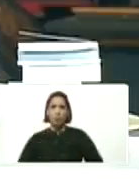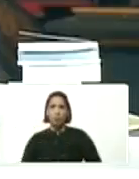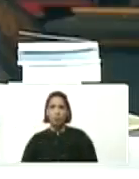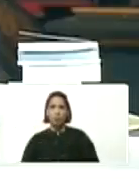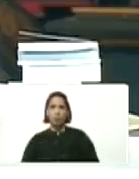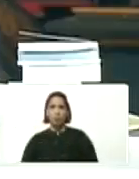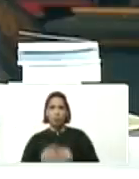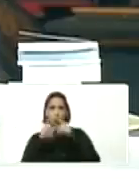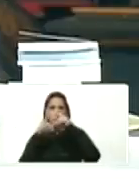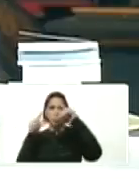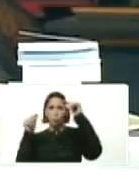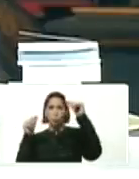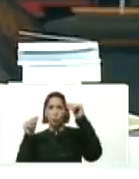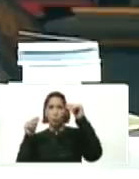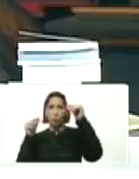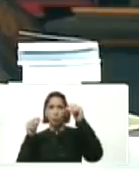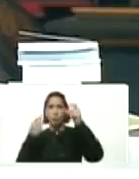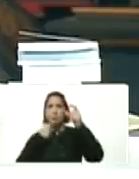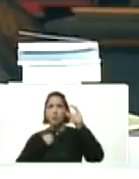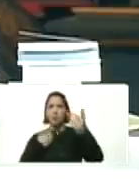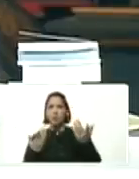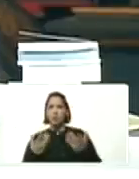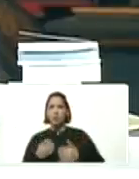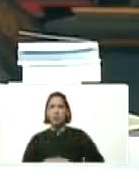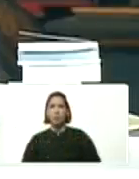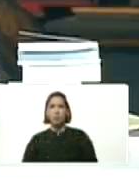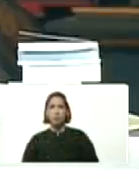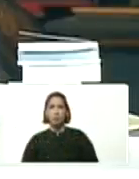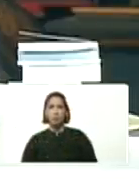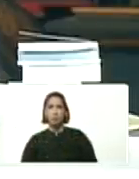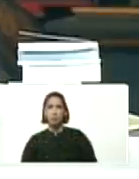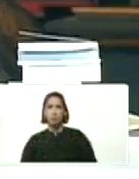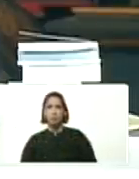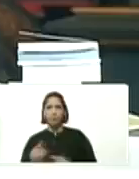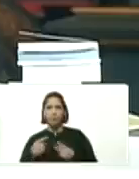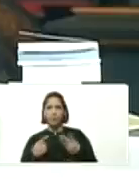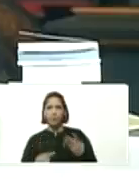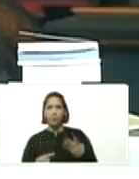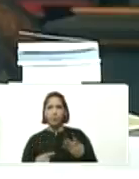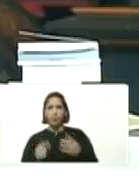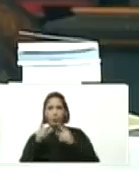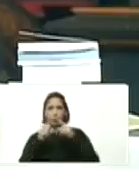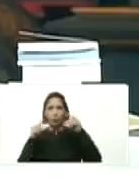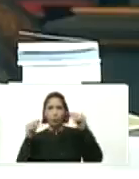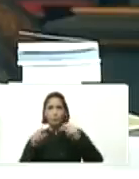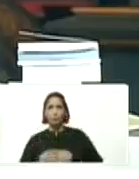un gajito de luna me dicen que el arenal tiene la panza lebruna.